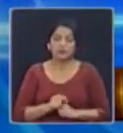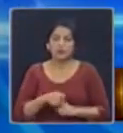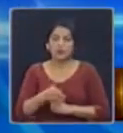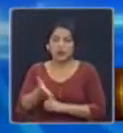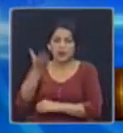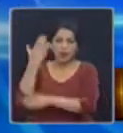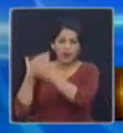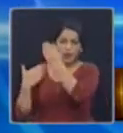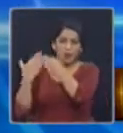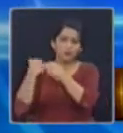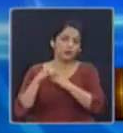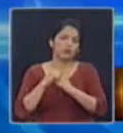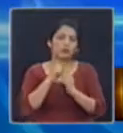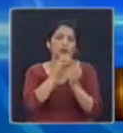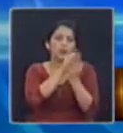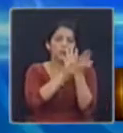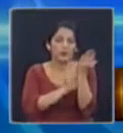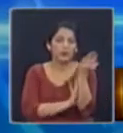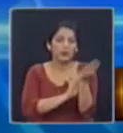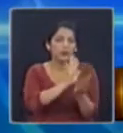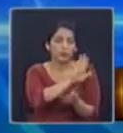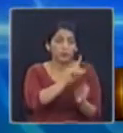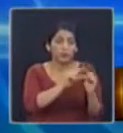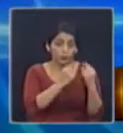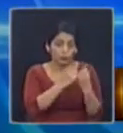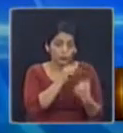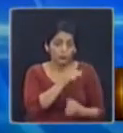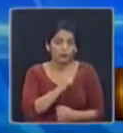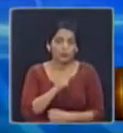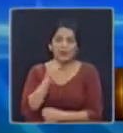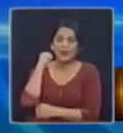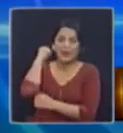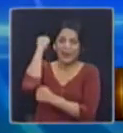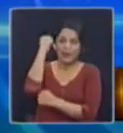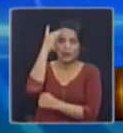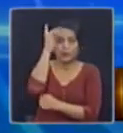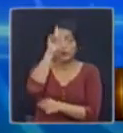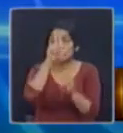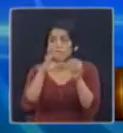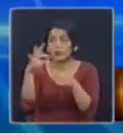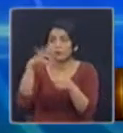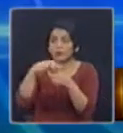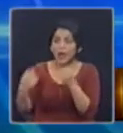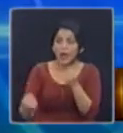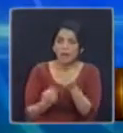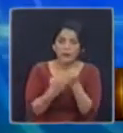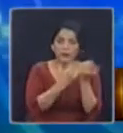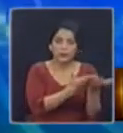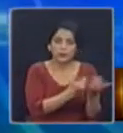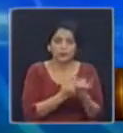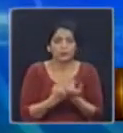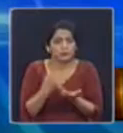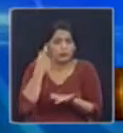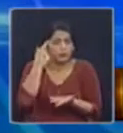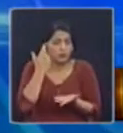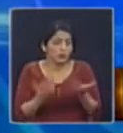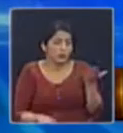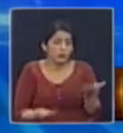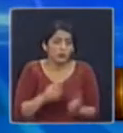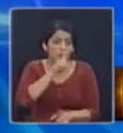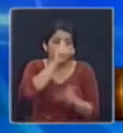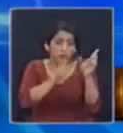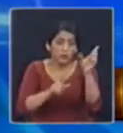ganó en las urnas, en las elecciones pasadas. Entonces, ¿usted considera que hay un cambio por parte de la ciudadanía, del